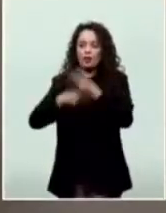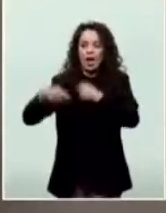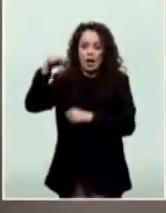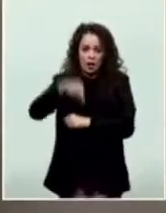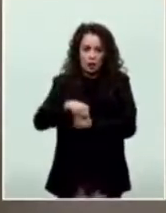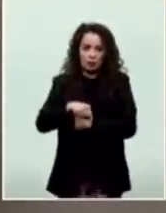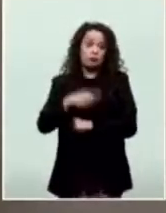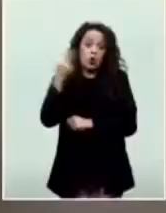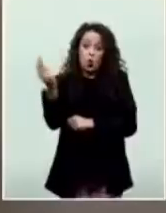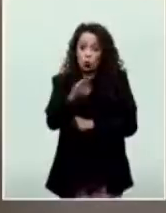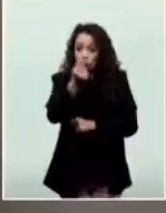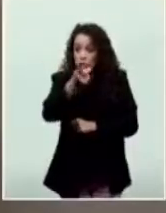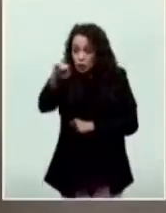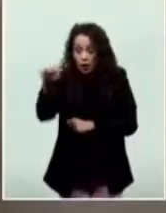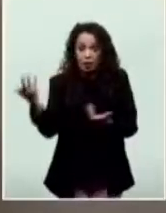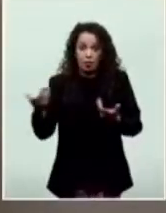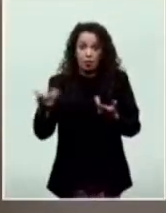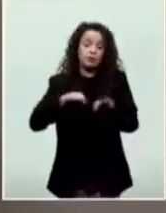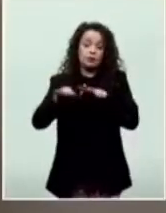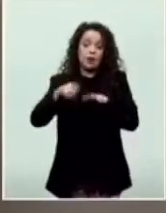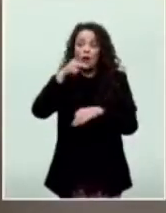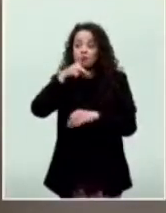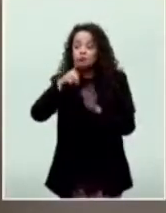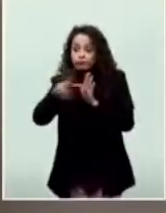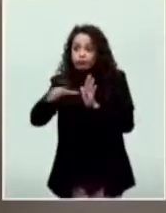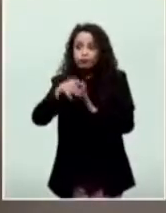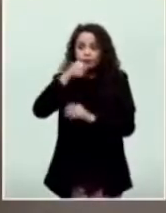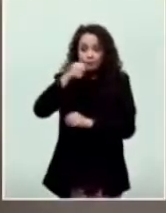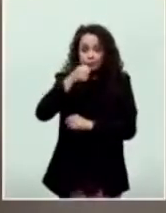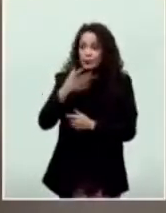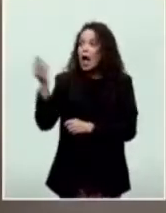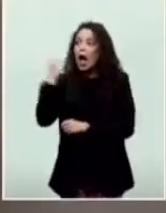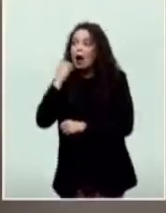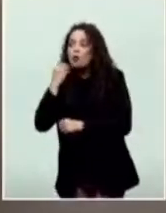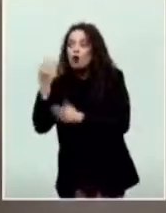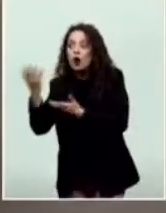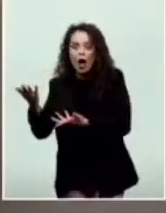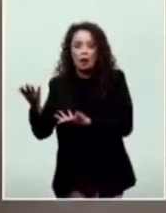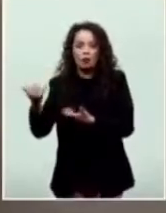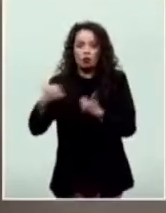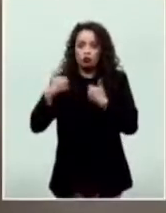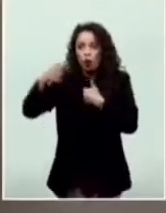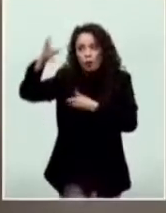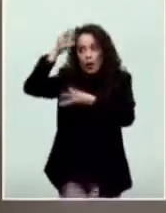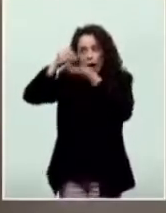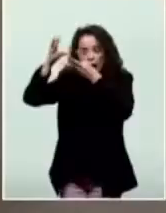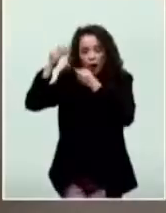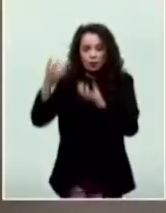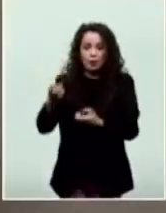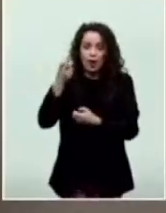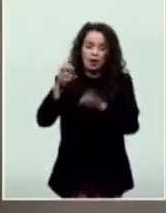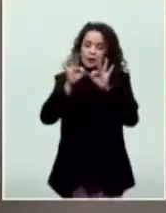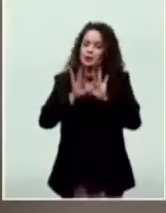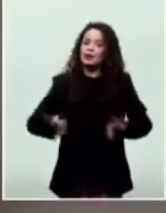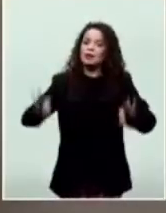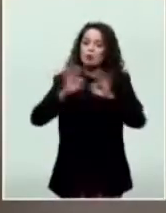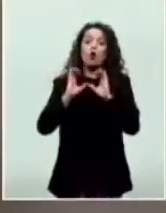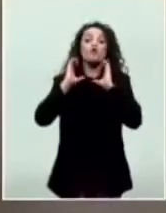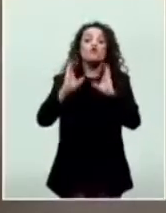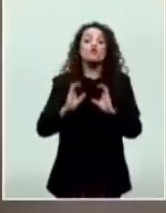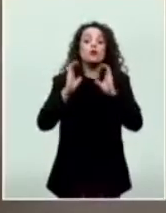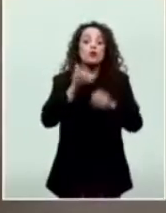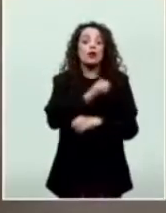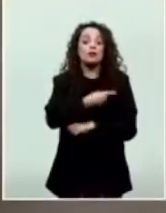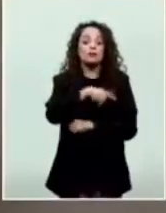los abogados, abogadas, pasantes y demás. Y esa fue la prioridad, creo que la apuesta fue